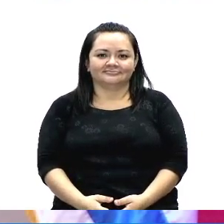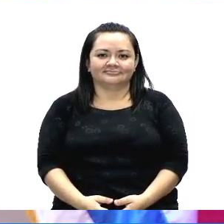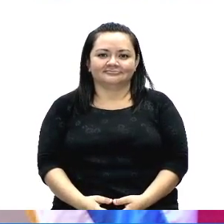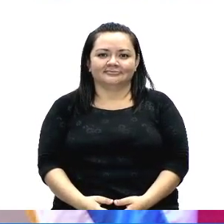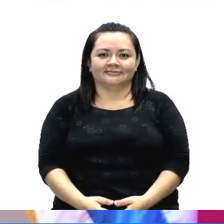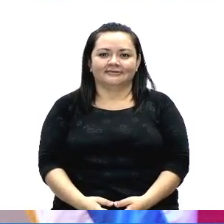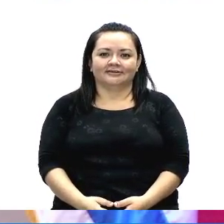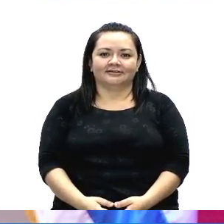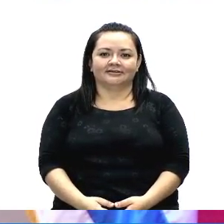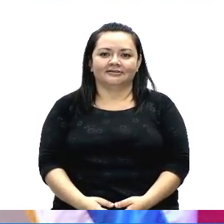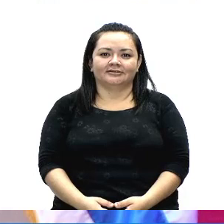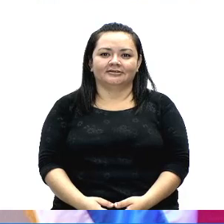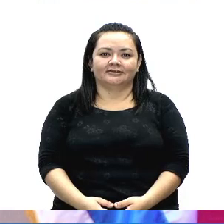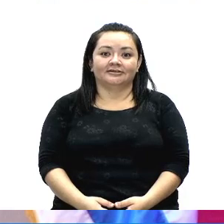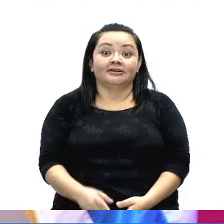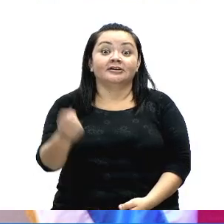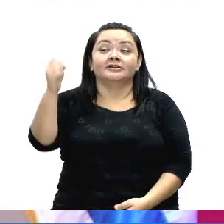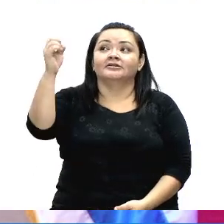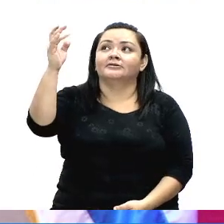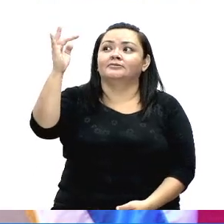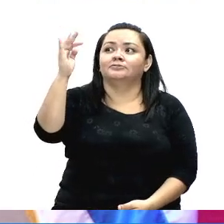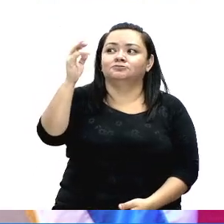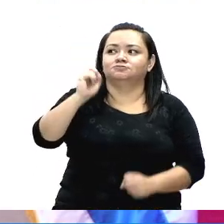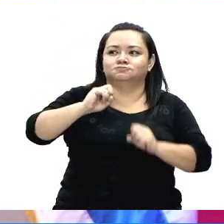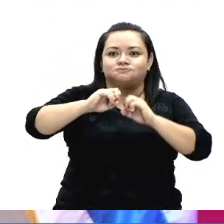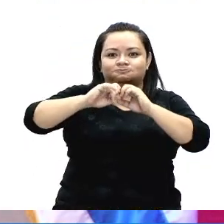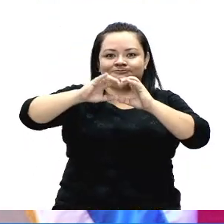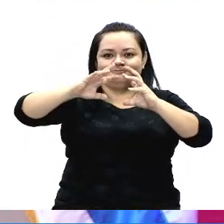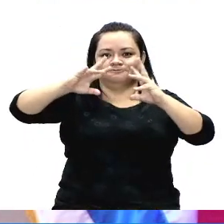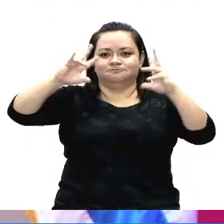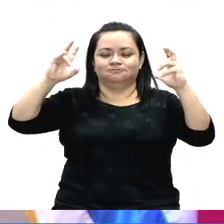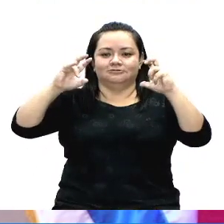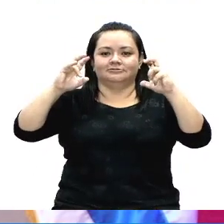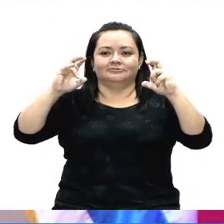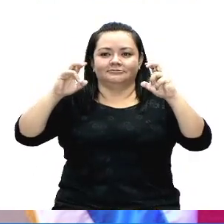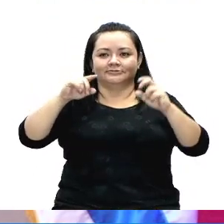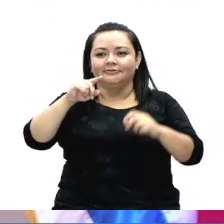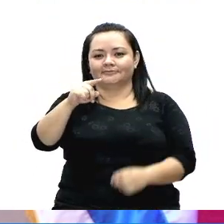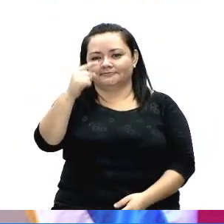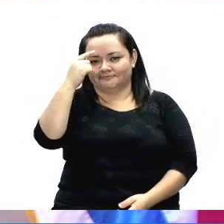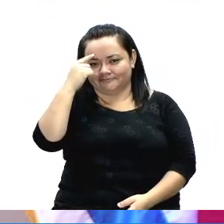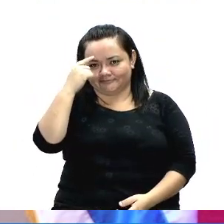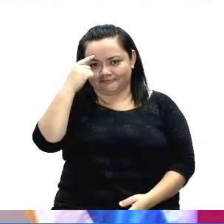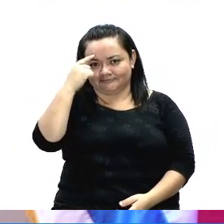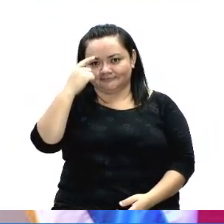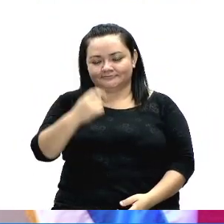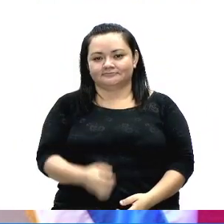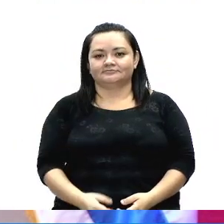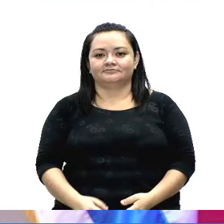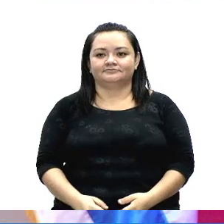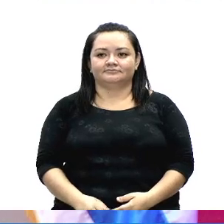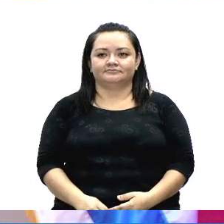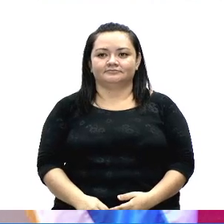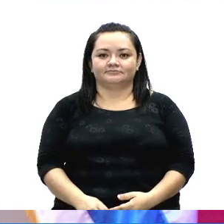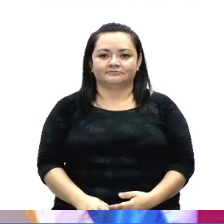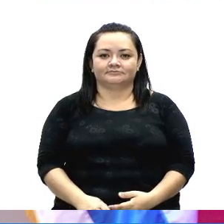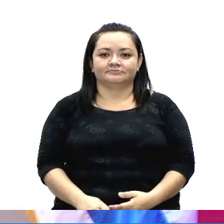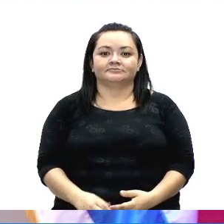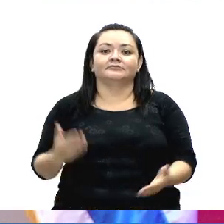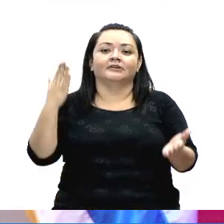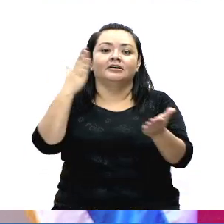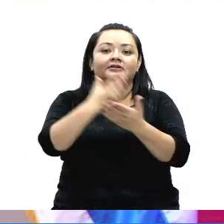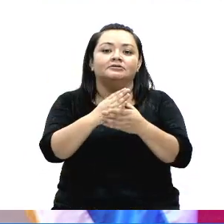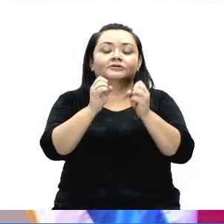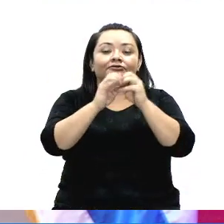la senda del justo es como la luz de la aurora que van que ahora que quiero que piense algo para que llegue en